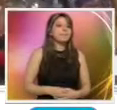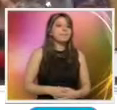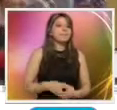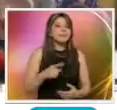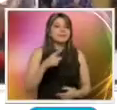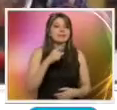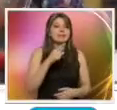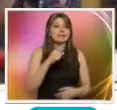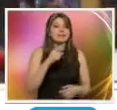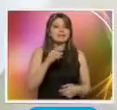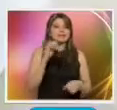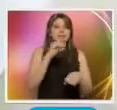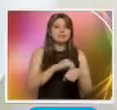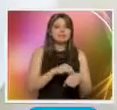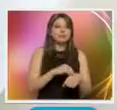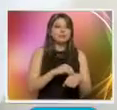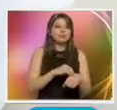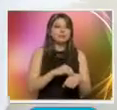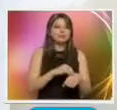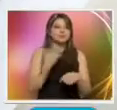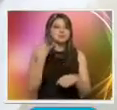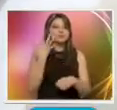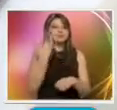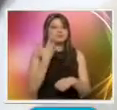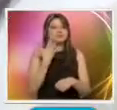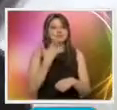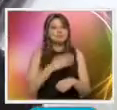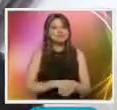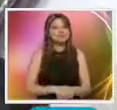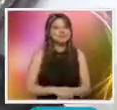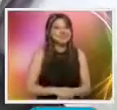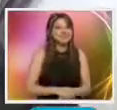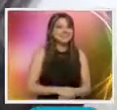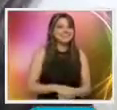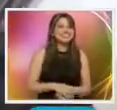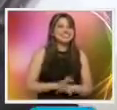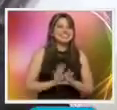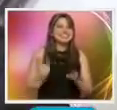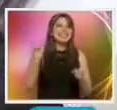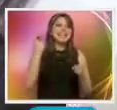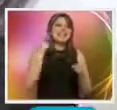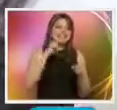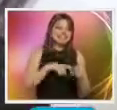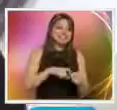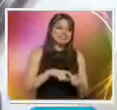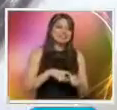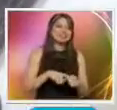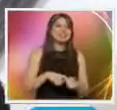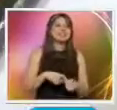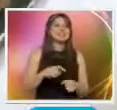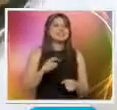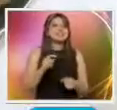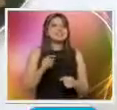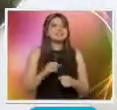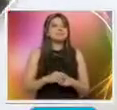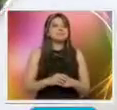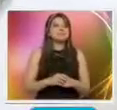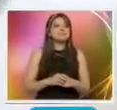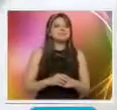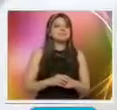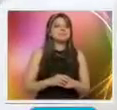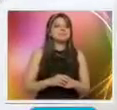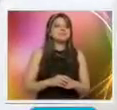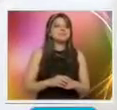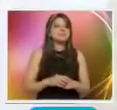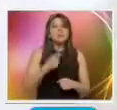¿Ok? Ahí se aprecia que estamos ya integrando esa salsita muy rica. Y Da vamos el sabor como a la compartirles